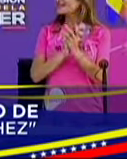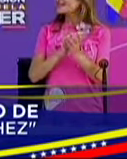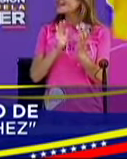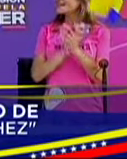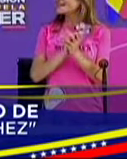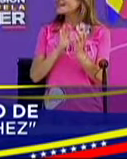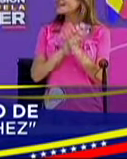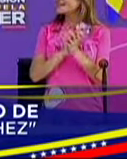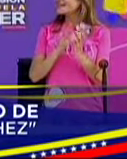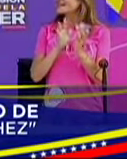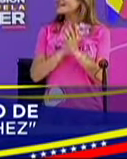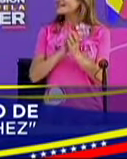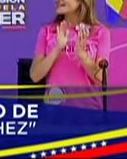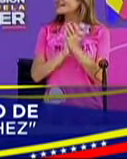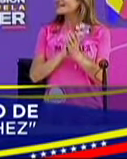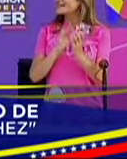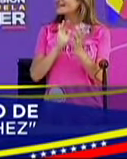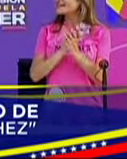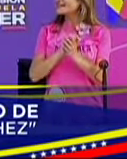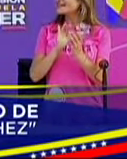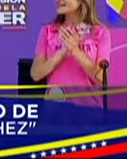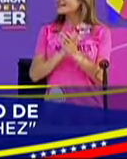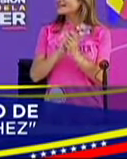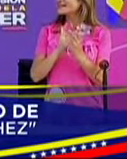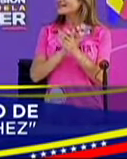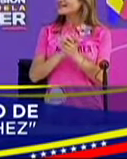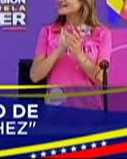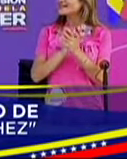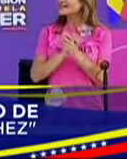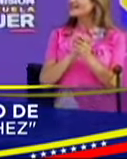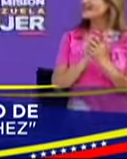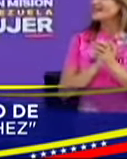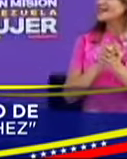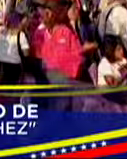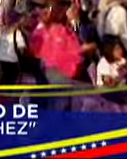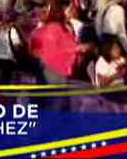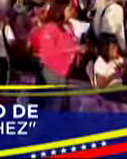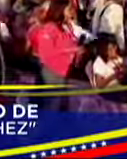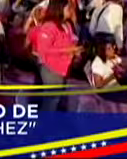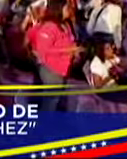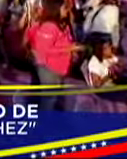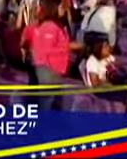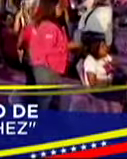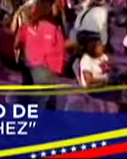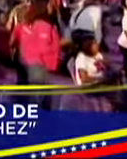juntar la unión entre Cuba y Venezuela, la patria grande.